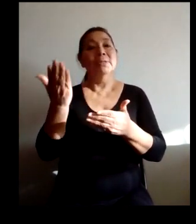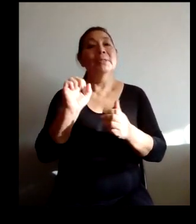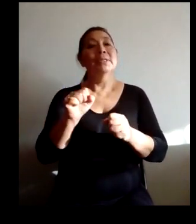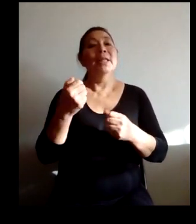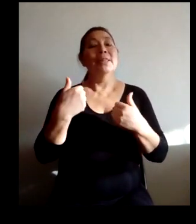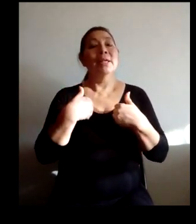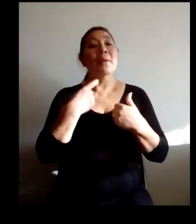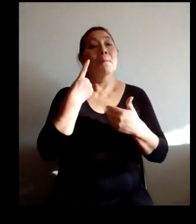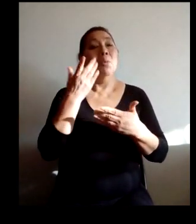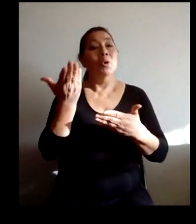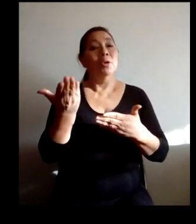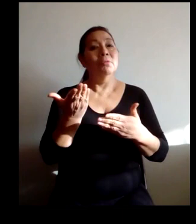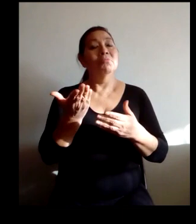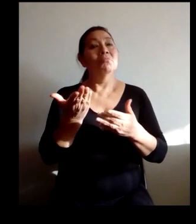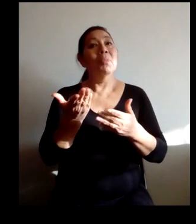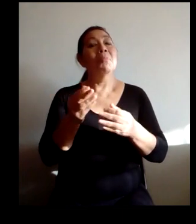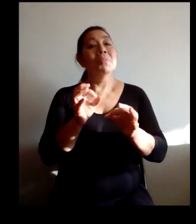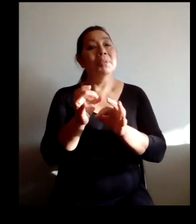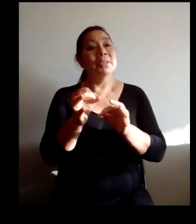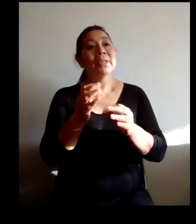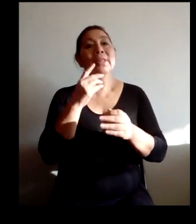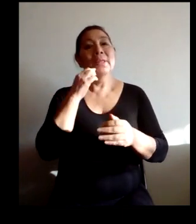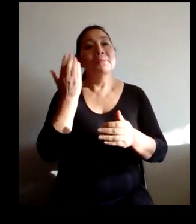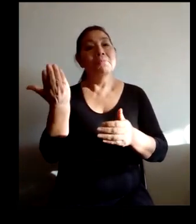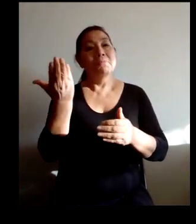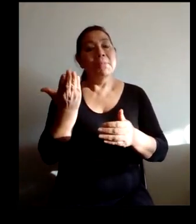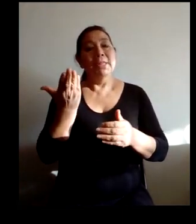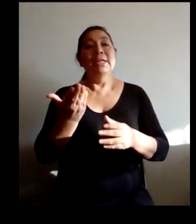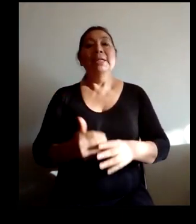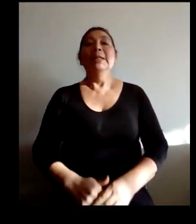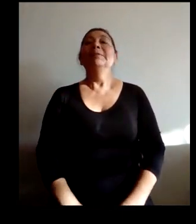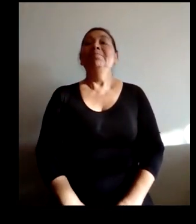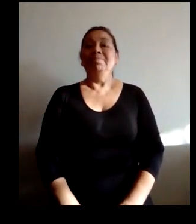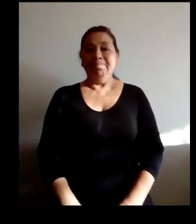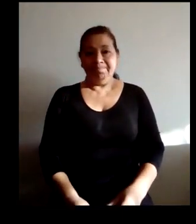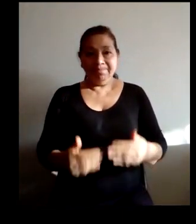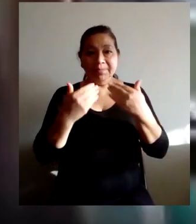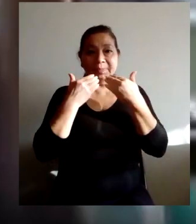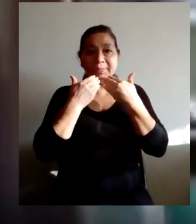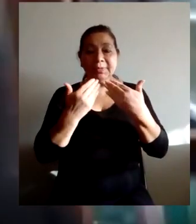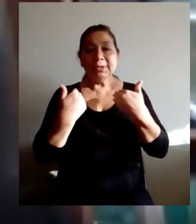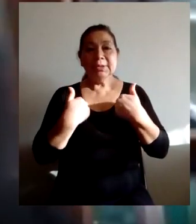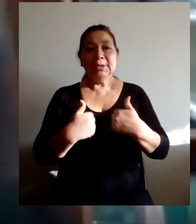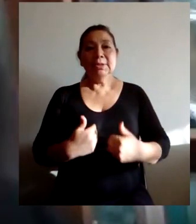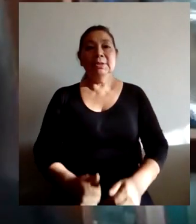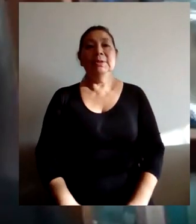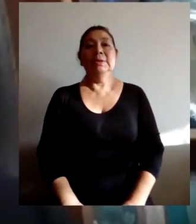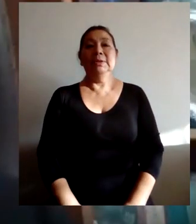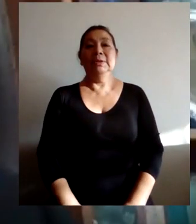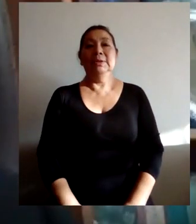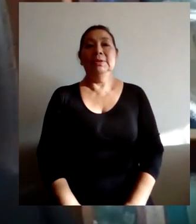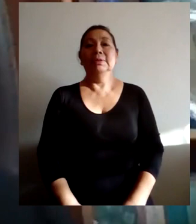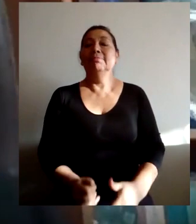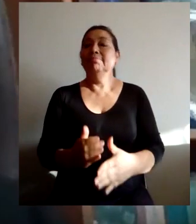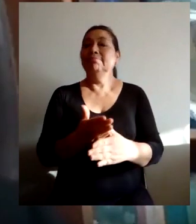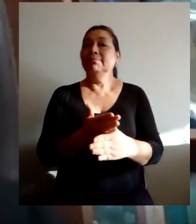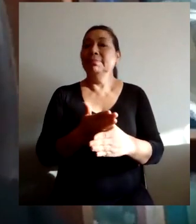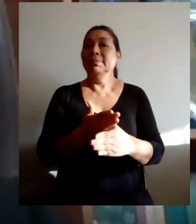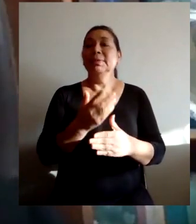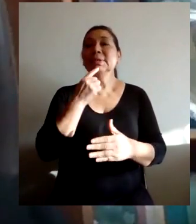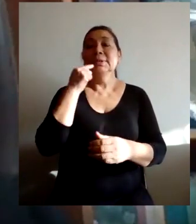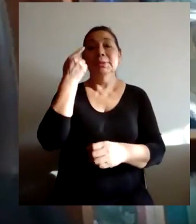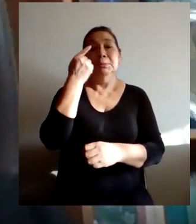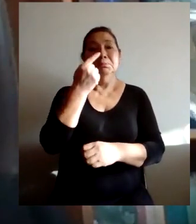invalidez reclamada. Y por tal motivo que se declare fundada nuestra demanda. Muchas gracias, señor abogado. El abogado de la